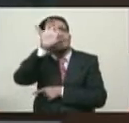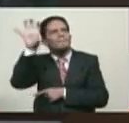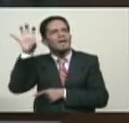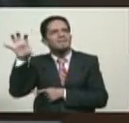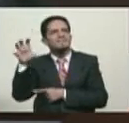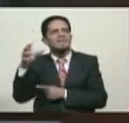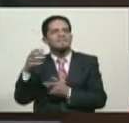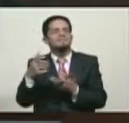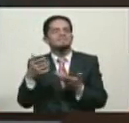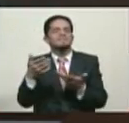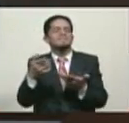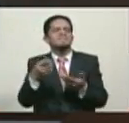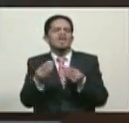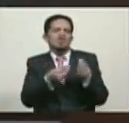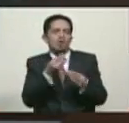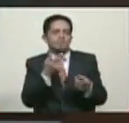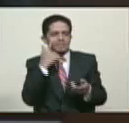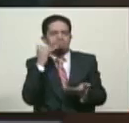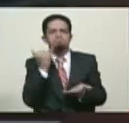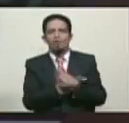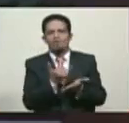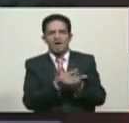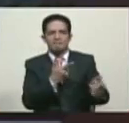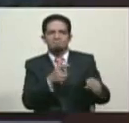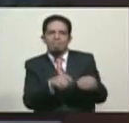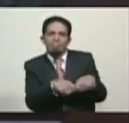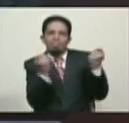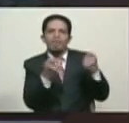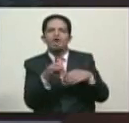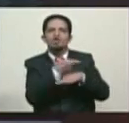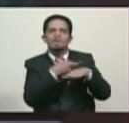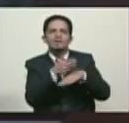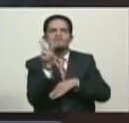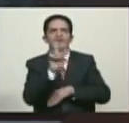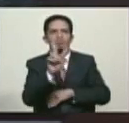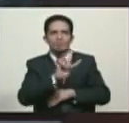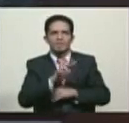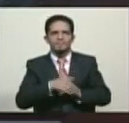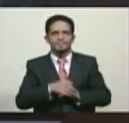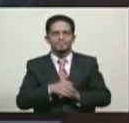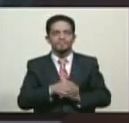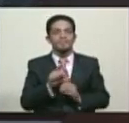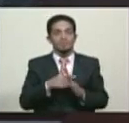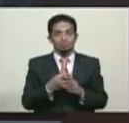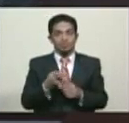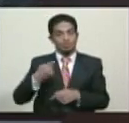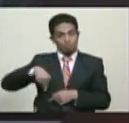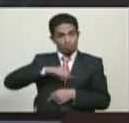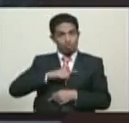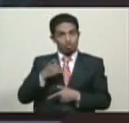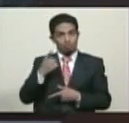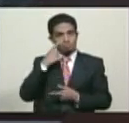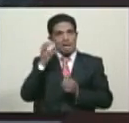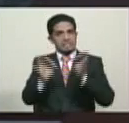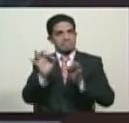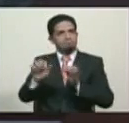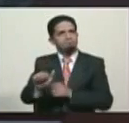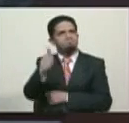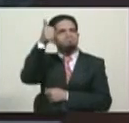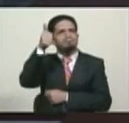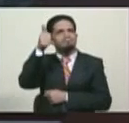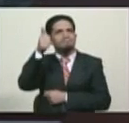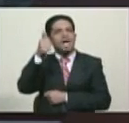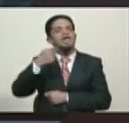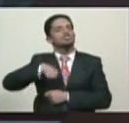el ensayo y el error. En este sentido, desde el Tribunal Supremo de Justicia debemos jugar un